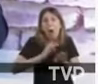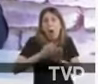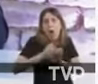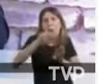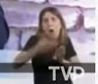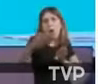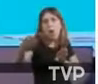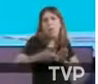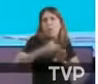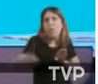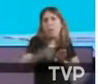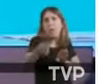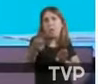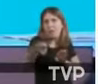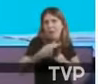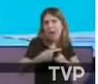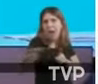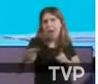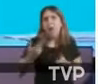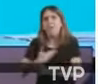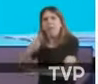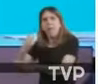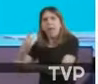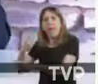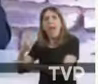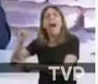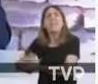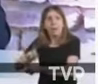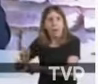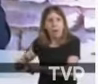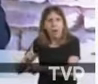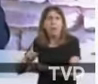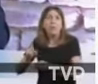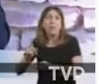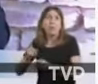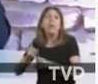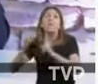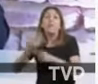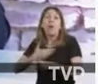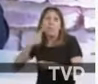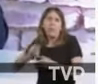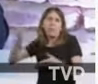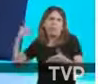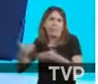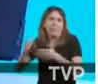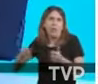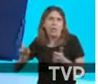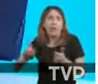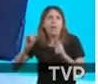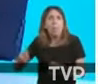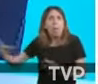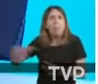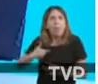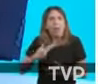no acepta, sin sobretasas, cosa que el FMI aún no acepta, el viejo FMI, ninguna novedad, y además nos piden ajuste.